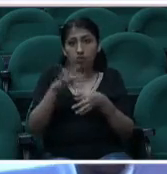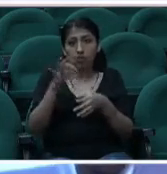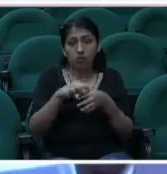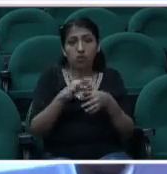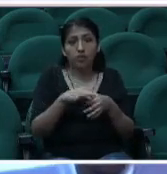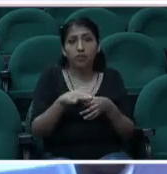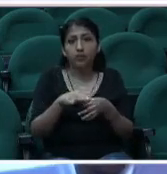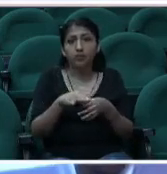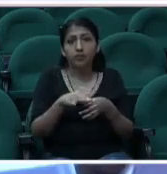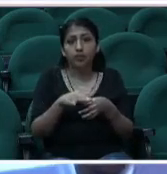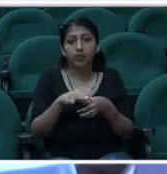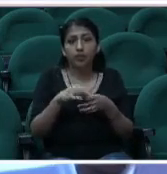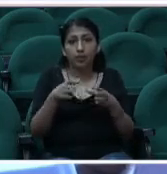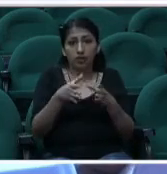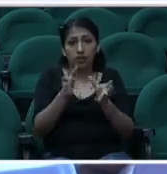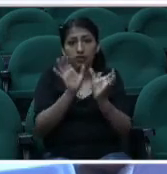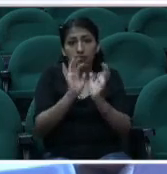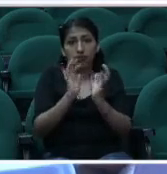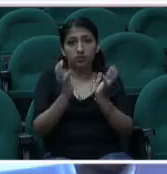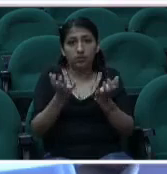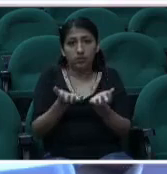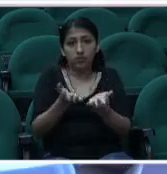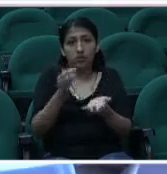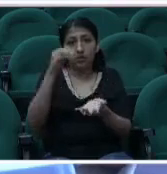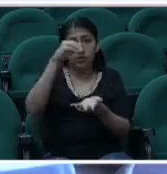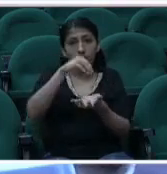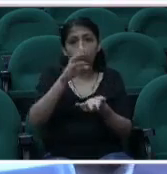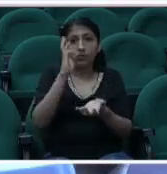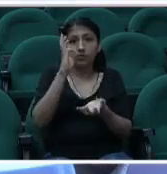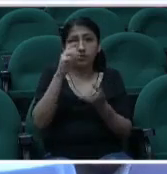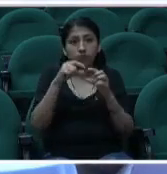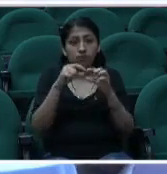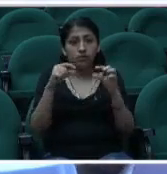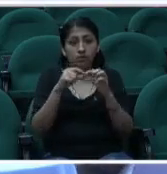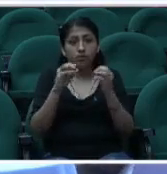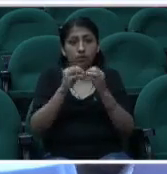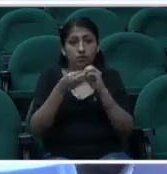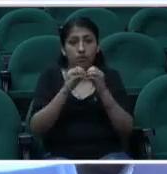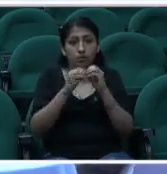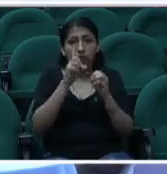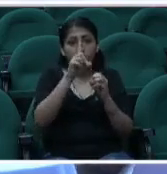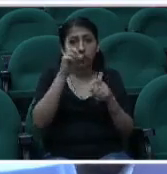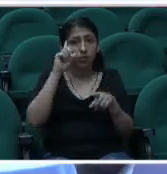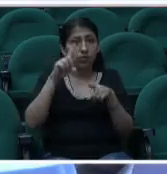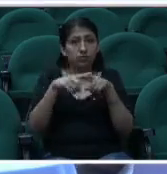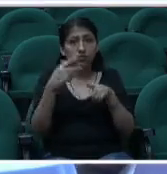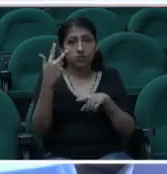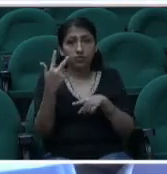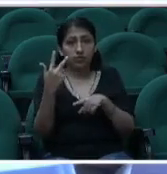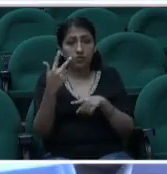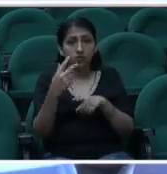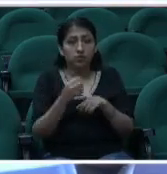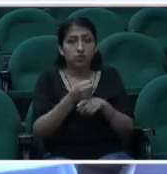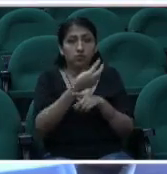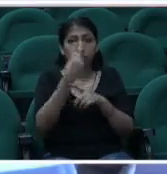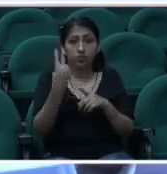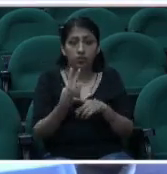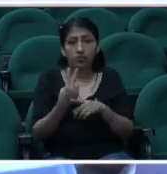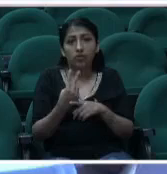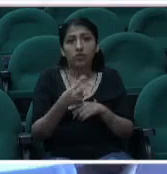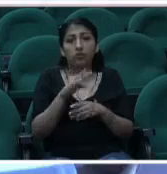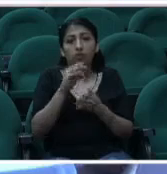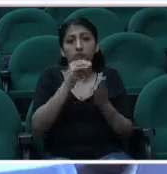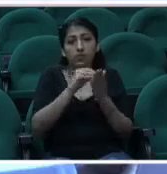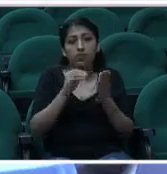siguiente manera en un recipiente de cristal se colocarán 6 papelitos enumerados del 1 al 3 por duplicado y se